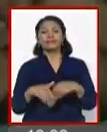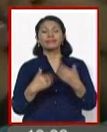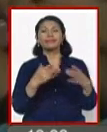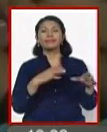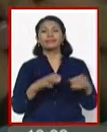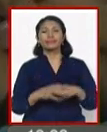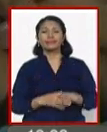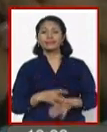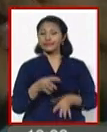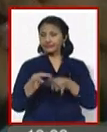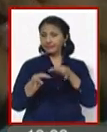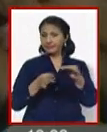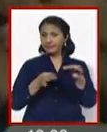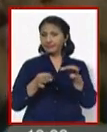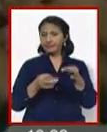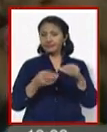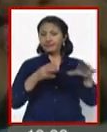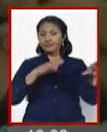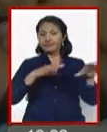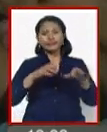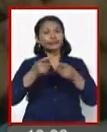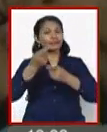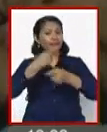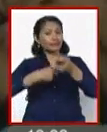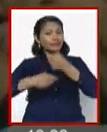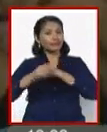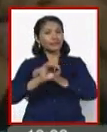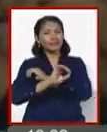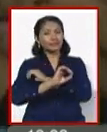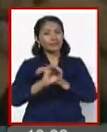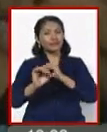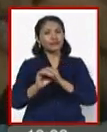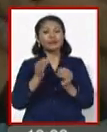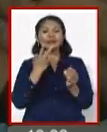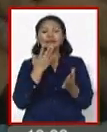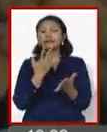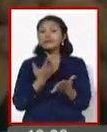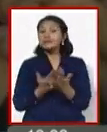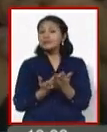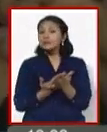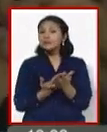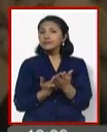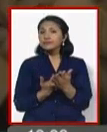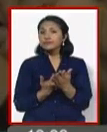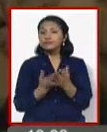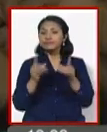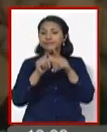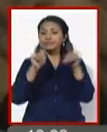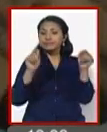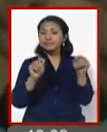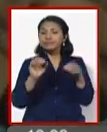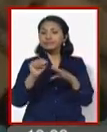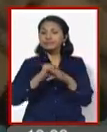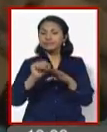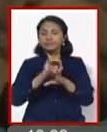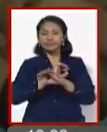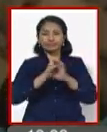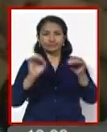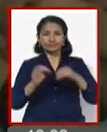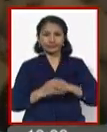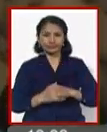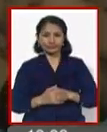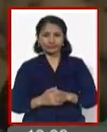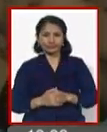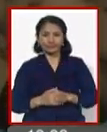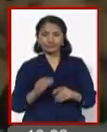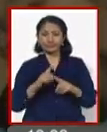operandi. Ellos argumentaban de que iban a realizar los trámites sin ningún tipo de pruebas, ya ni las teóricas ni las prácticas,